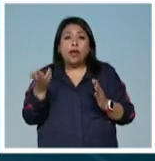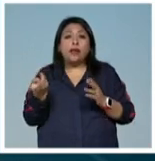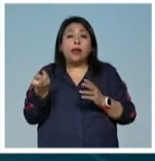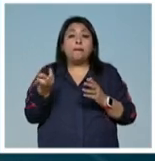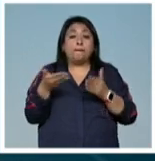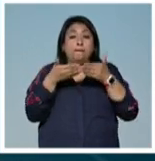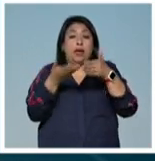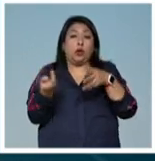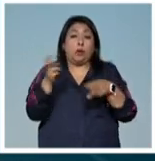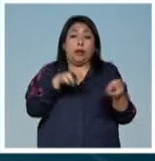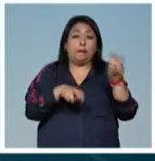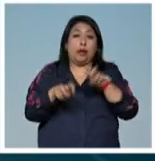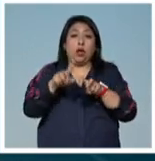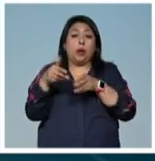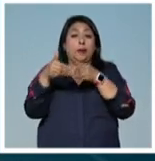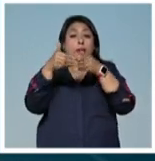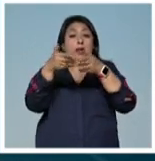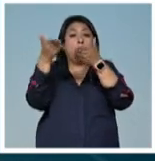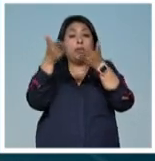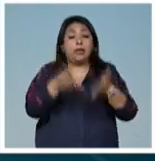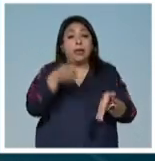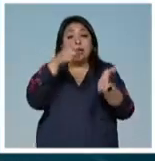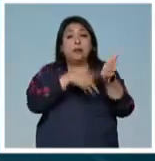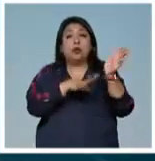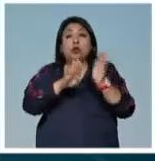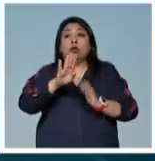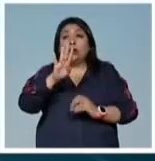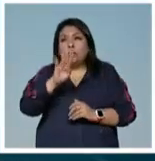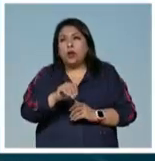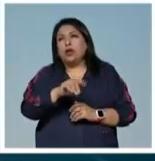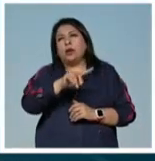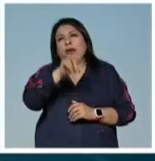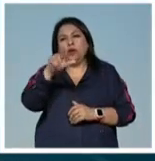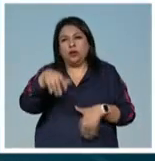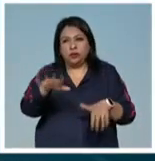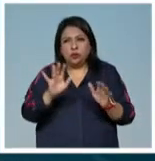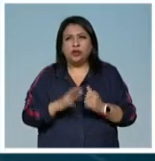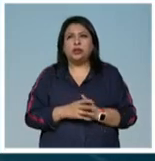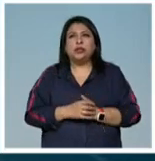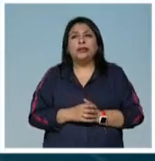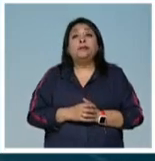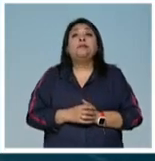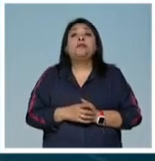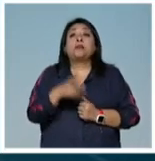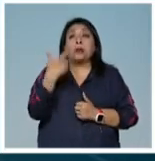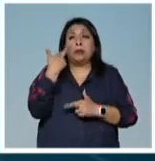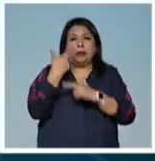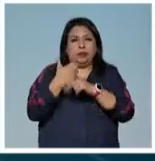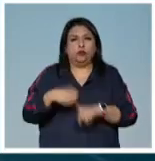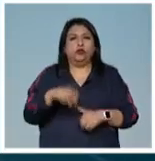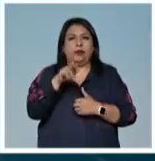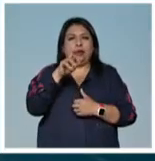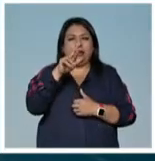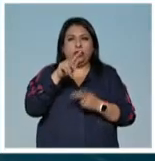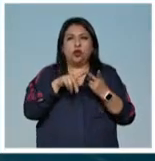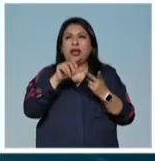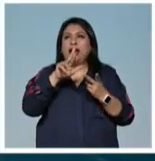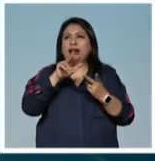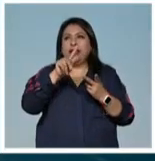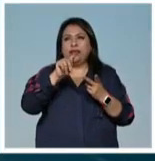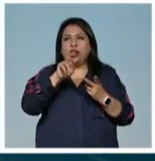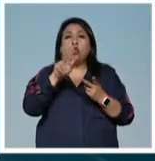los barcos en los que llegaron en 1939 o posteriormente. Las curadoras Karina Torres y Ariadna